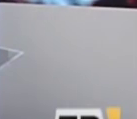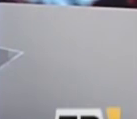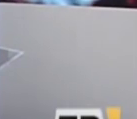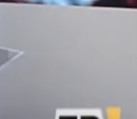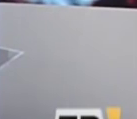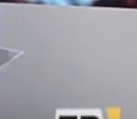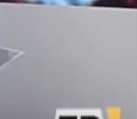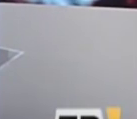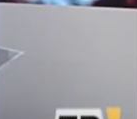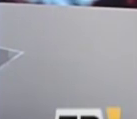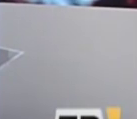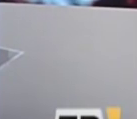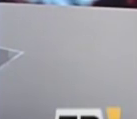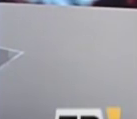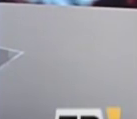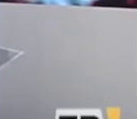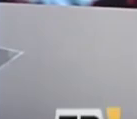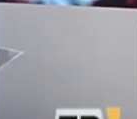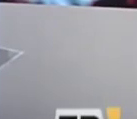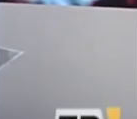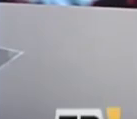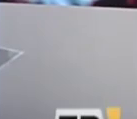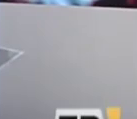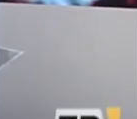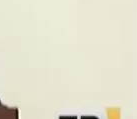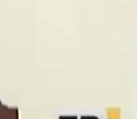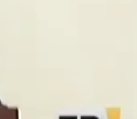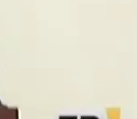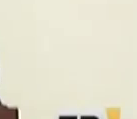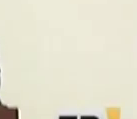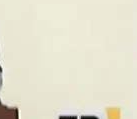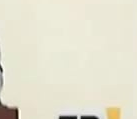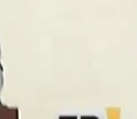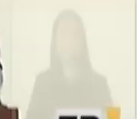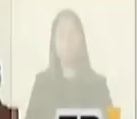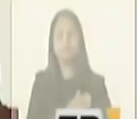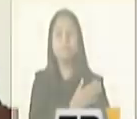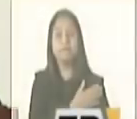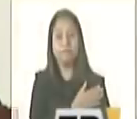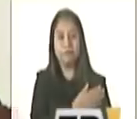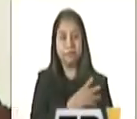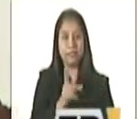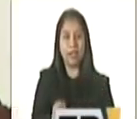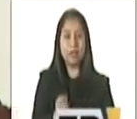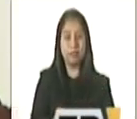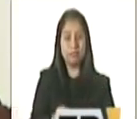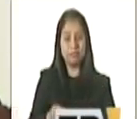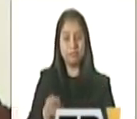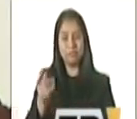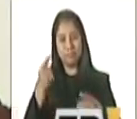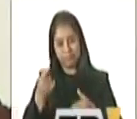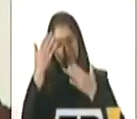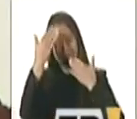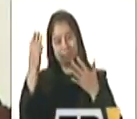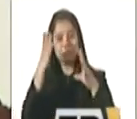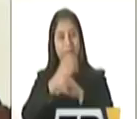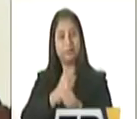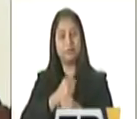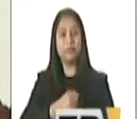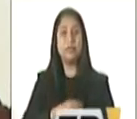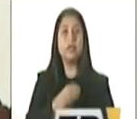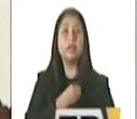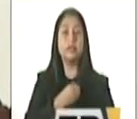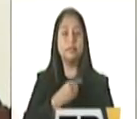de cadena nacional. Esto fue lo que dijo. Estimados conciudadanos, muy buenas noches. Quiero